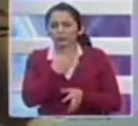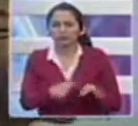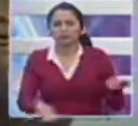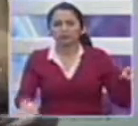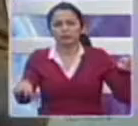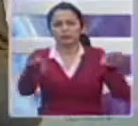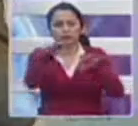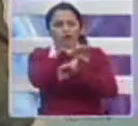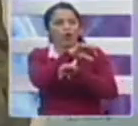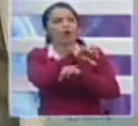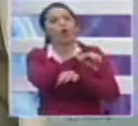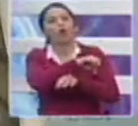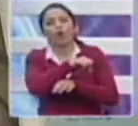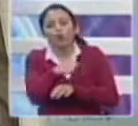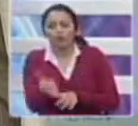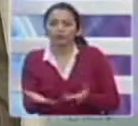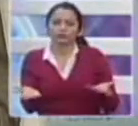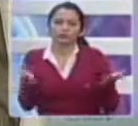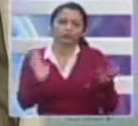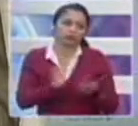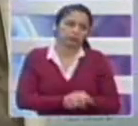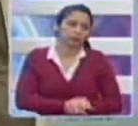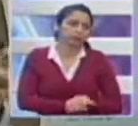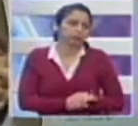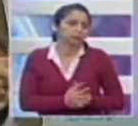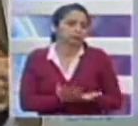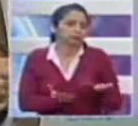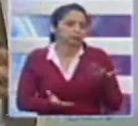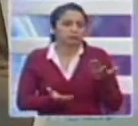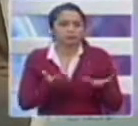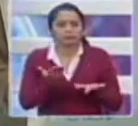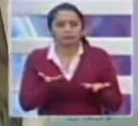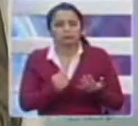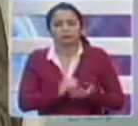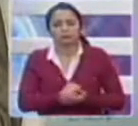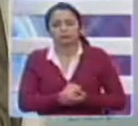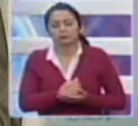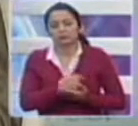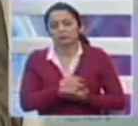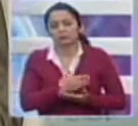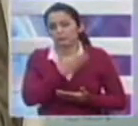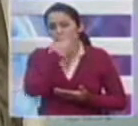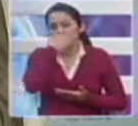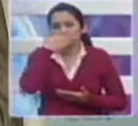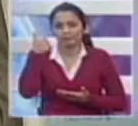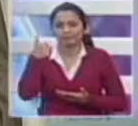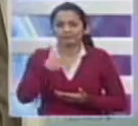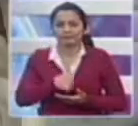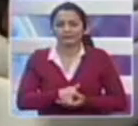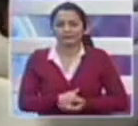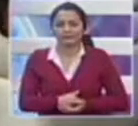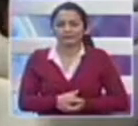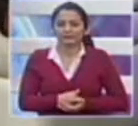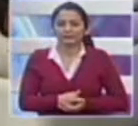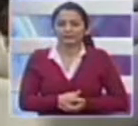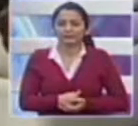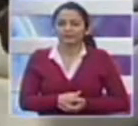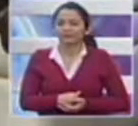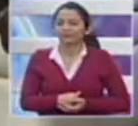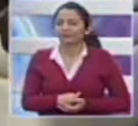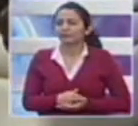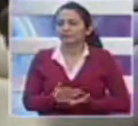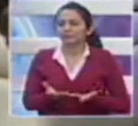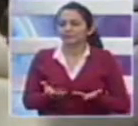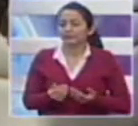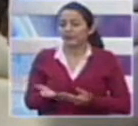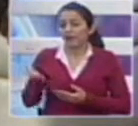pueda cubrir esa ausencia, a lo mejor, de esos días que era toda la semana de este Festival de Toros. Y la forma en la que se y la forma